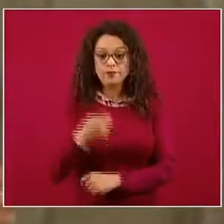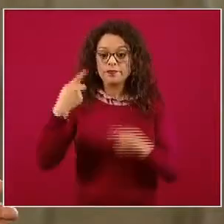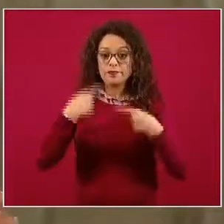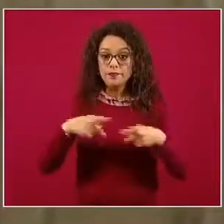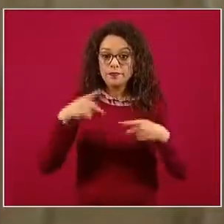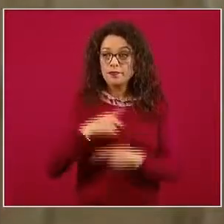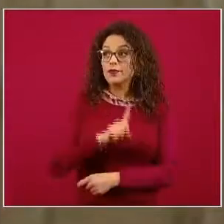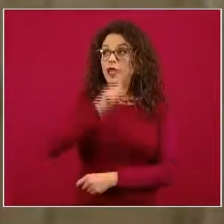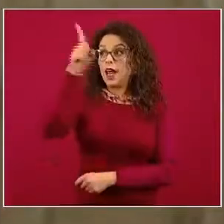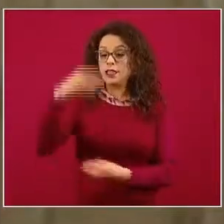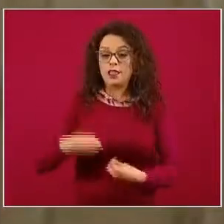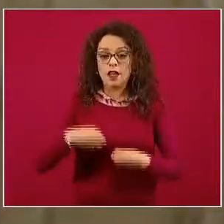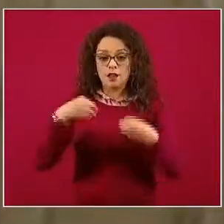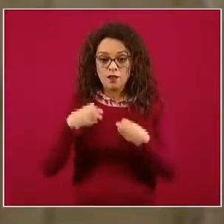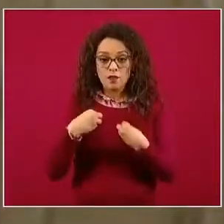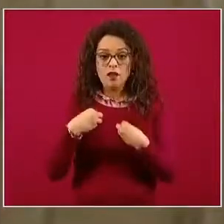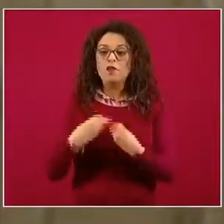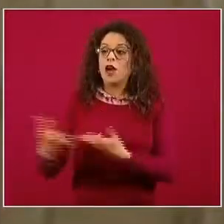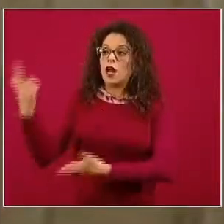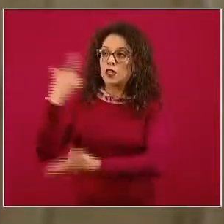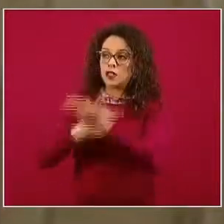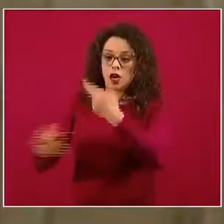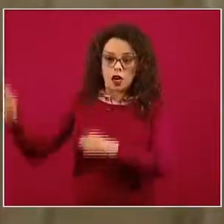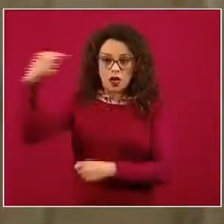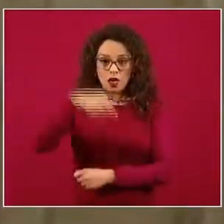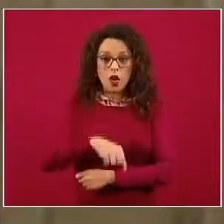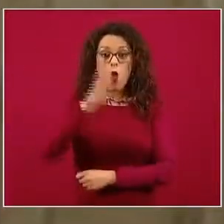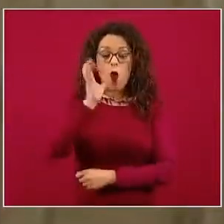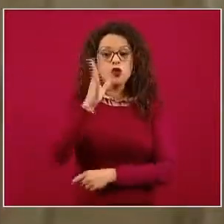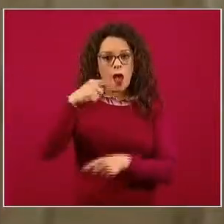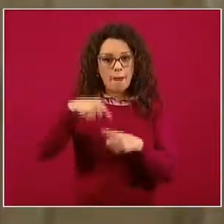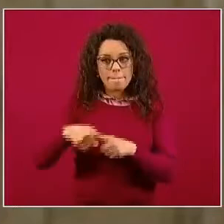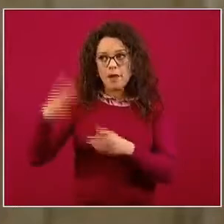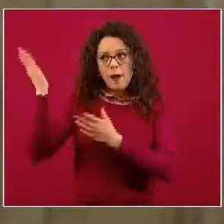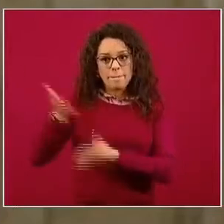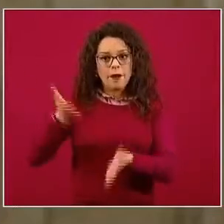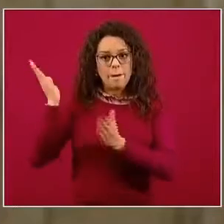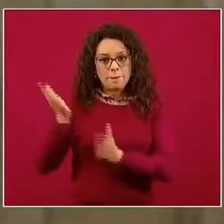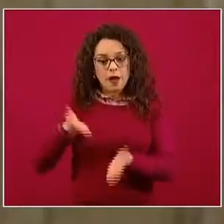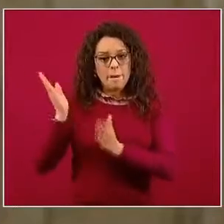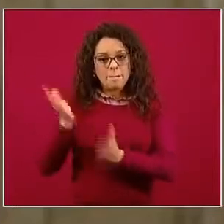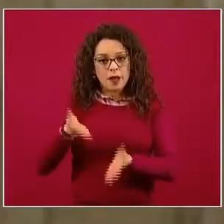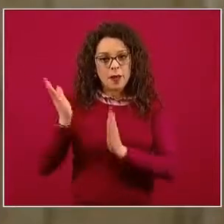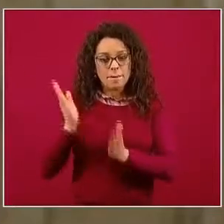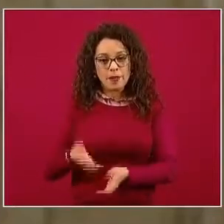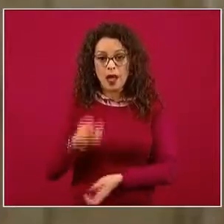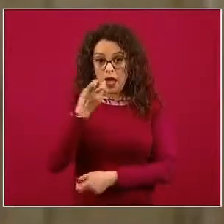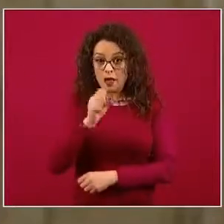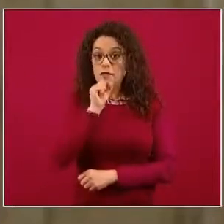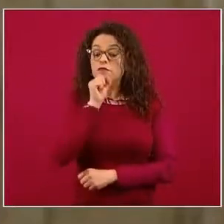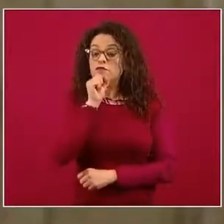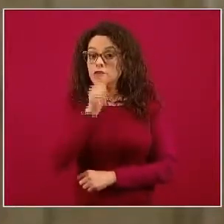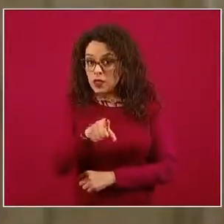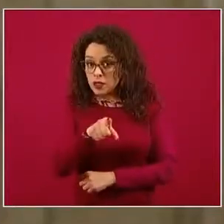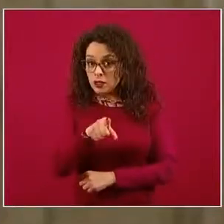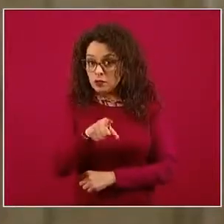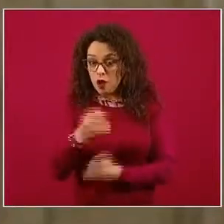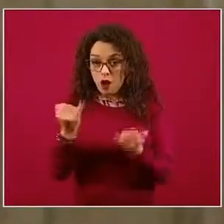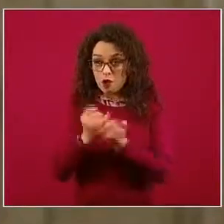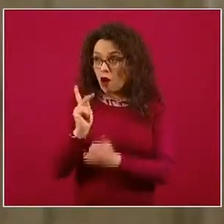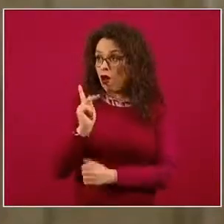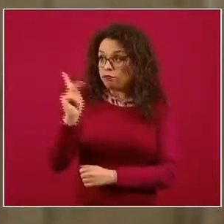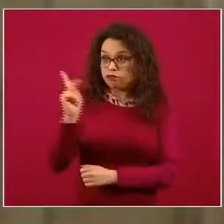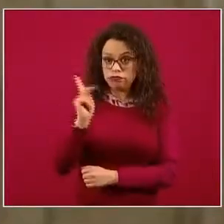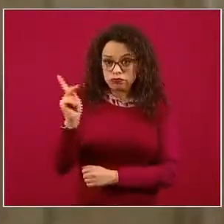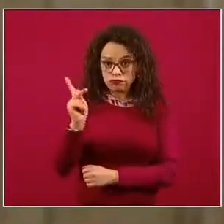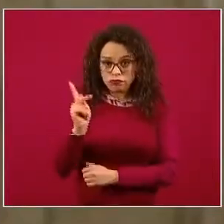va a regresar o que ya está regresando en algunos casos, es si también se va a tomar algún tipo de esas medidas o van a